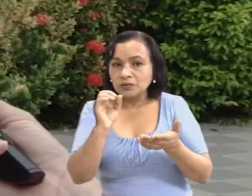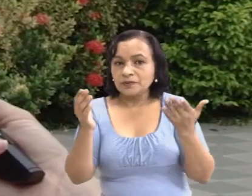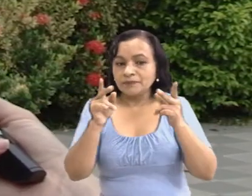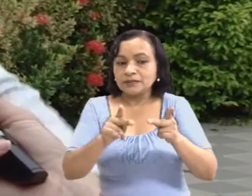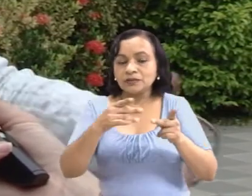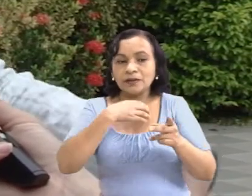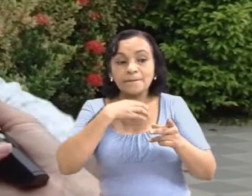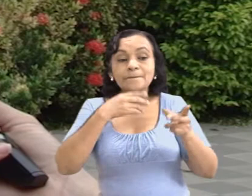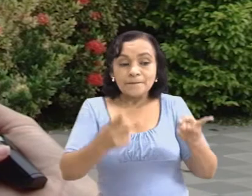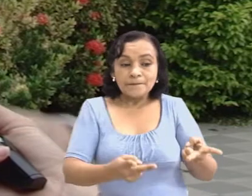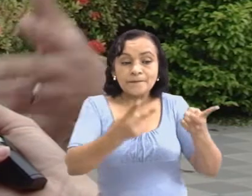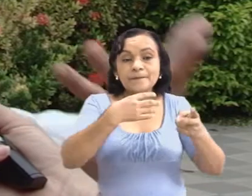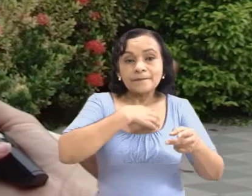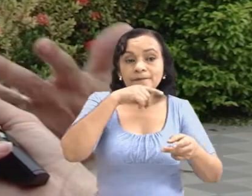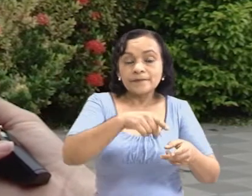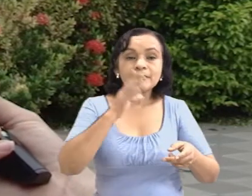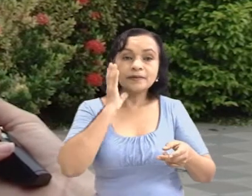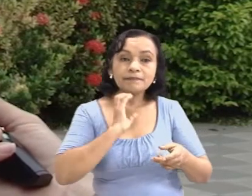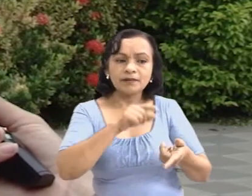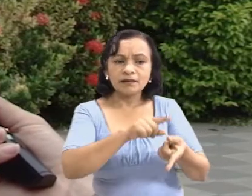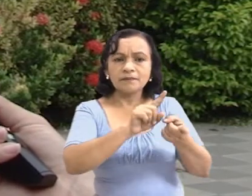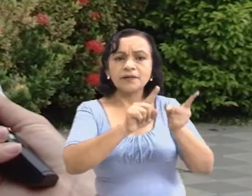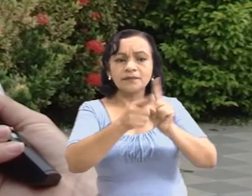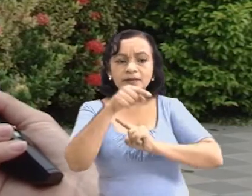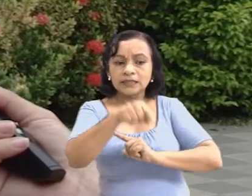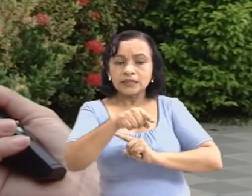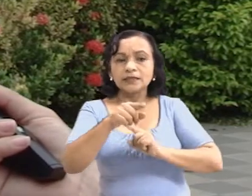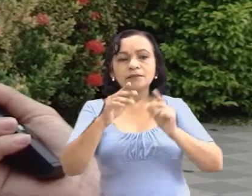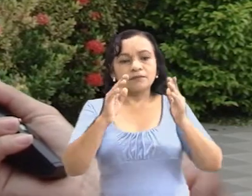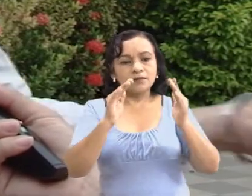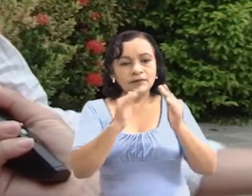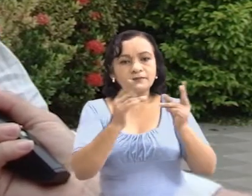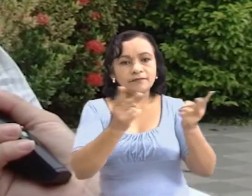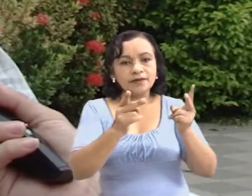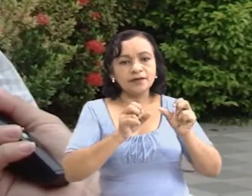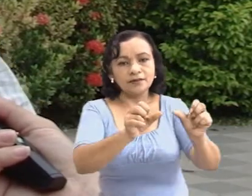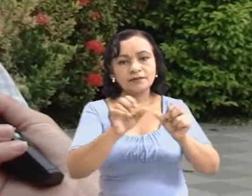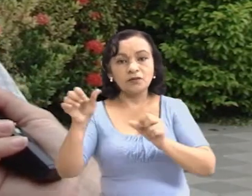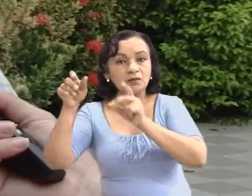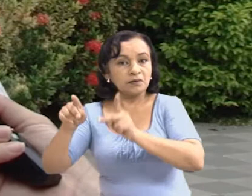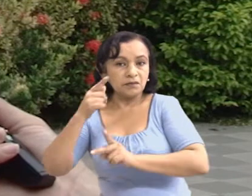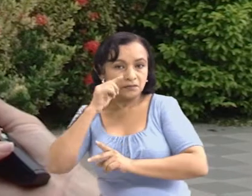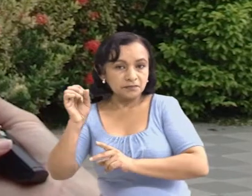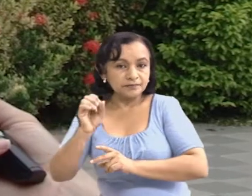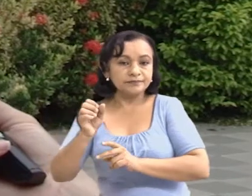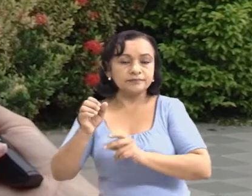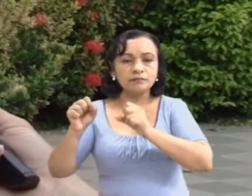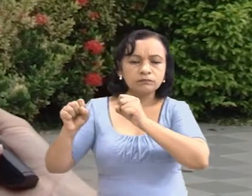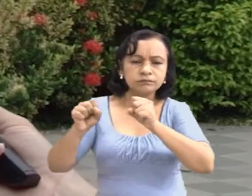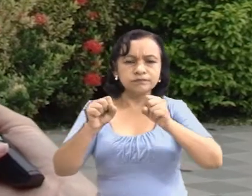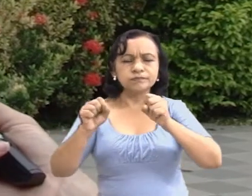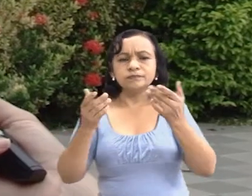conoce en realidad, qué es lo que pasó, cómo fue evolucionando esto y por dónde puedes irte, ya sea con